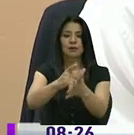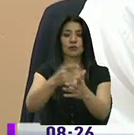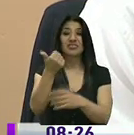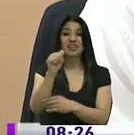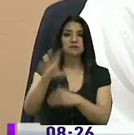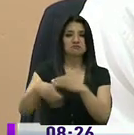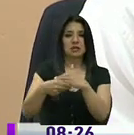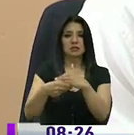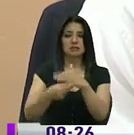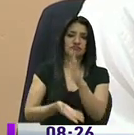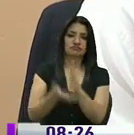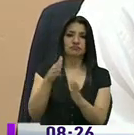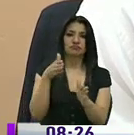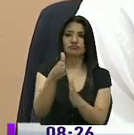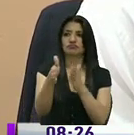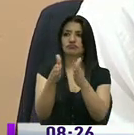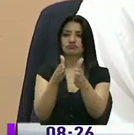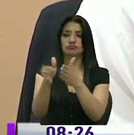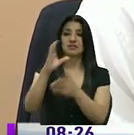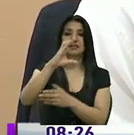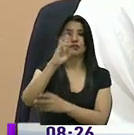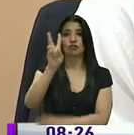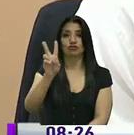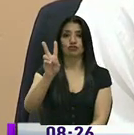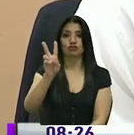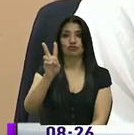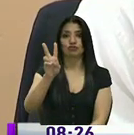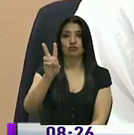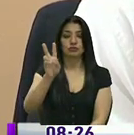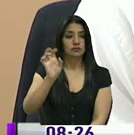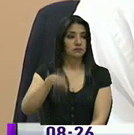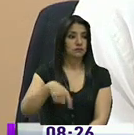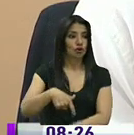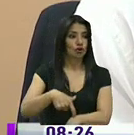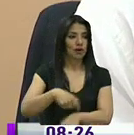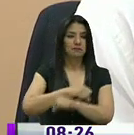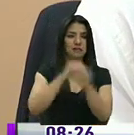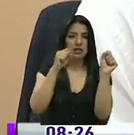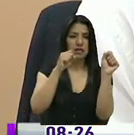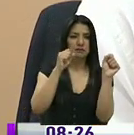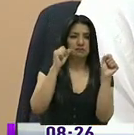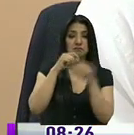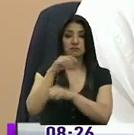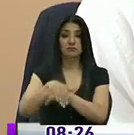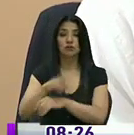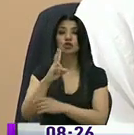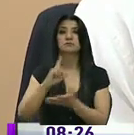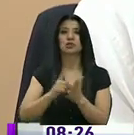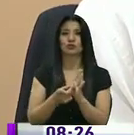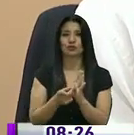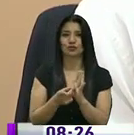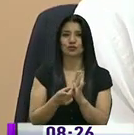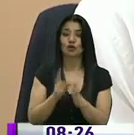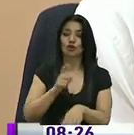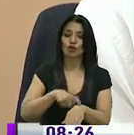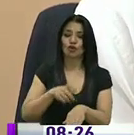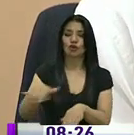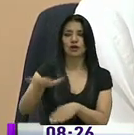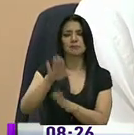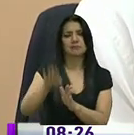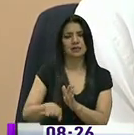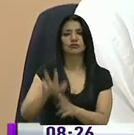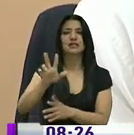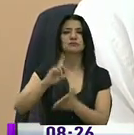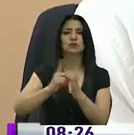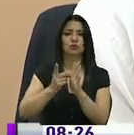más que se implementan a circuito 2 teniendo en horas pico un intervalo de dos minutos y lo que es la hora vaya obviamente en los tres minutos